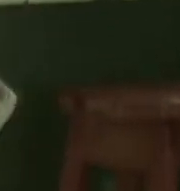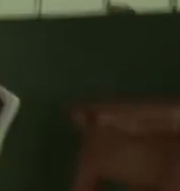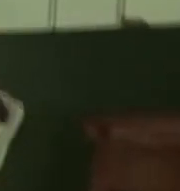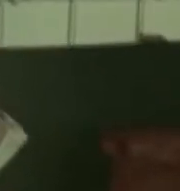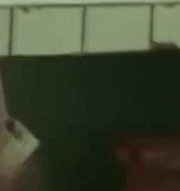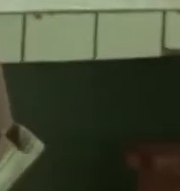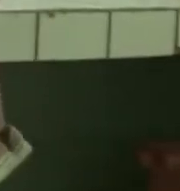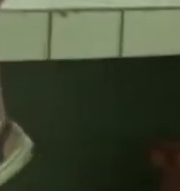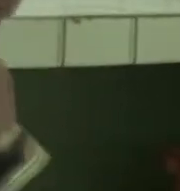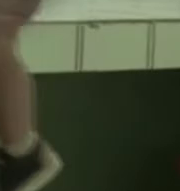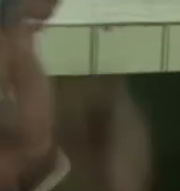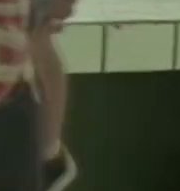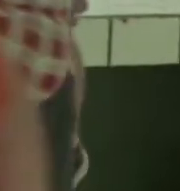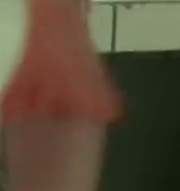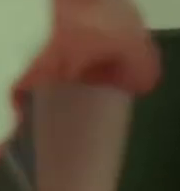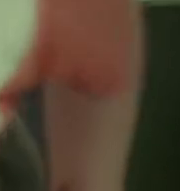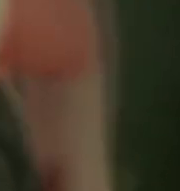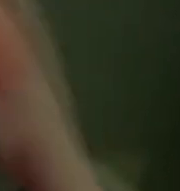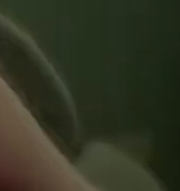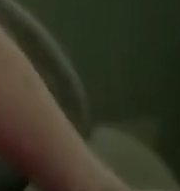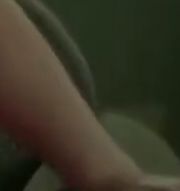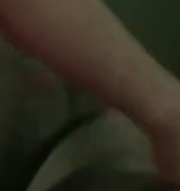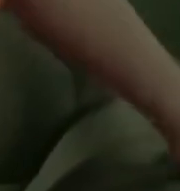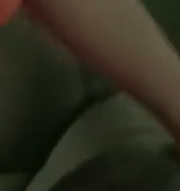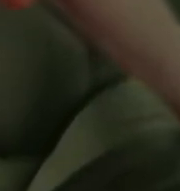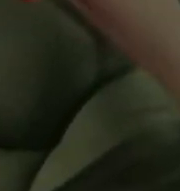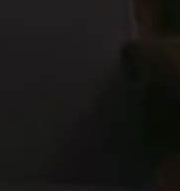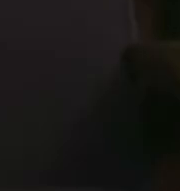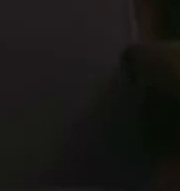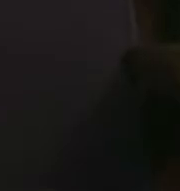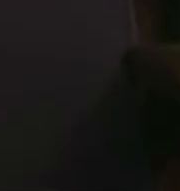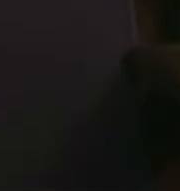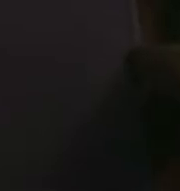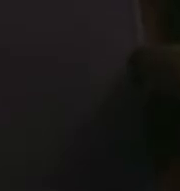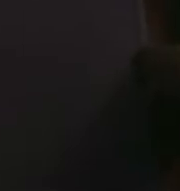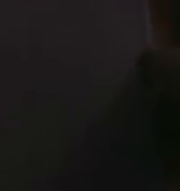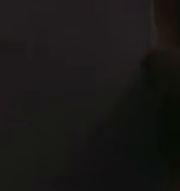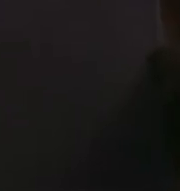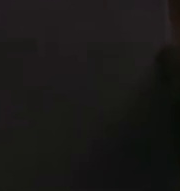avanzando por la vieja cancha, avanza sobre la izquierda de la cancha, la para el pecho.